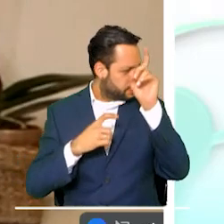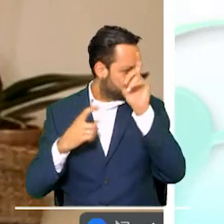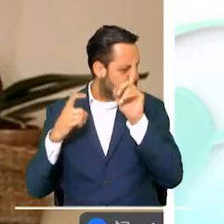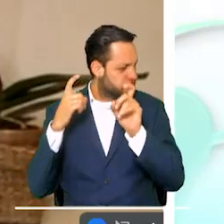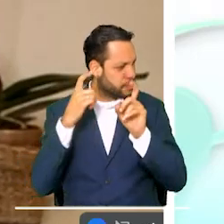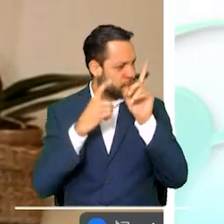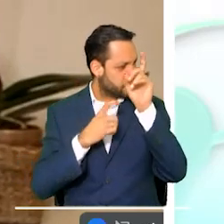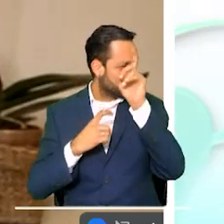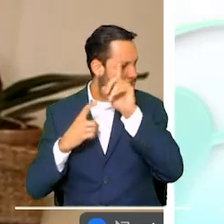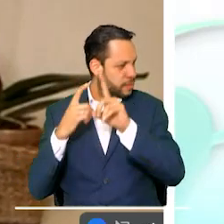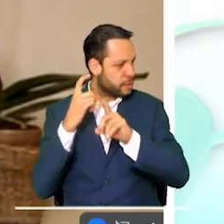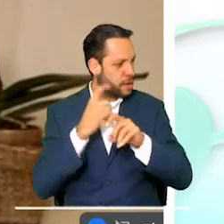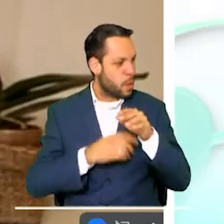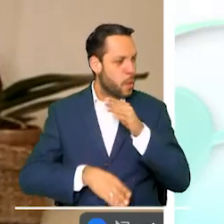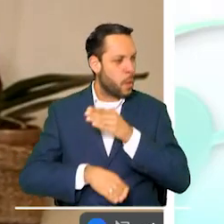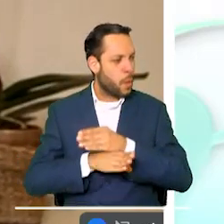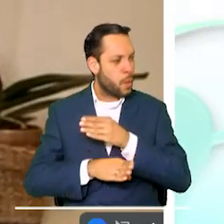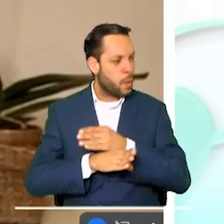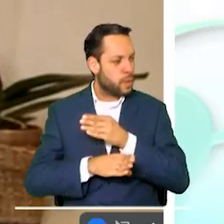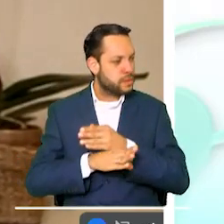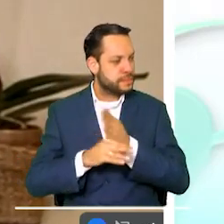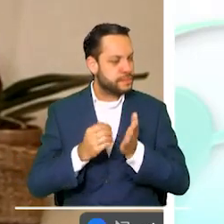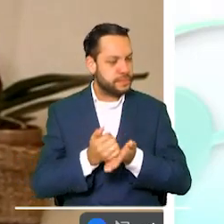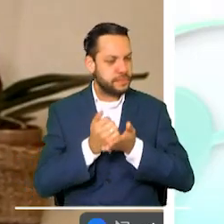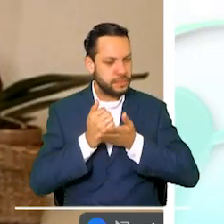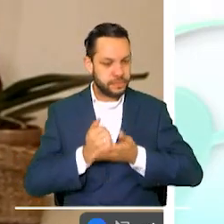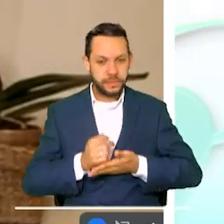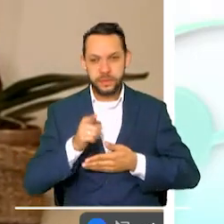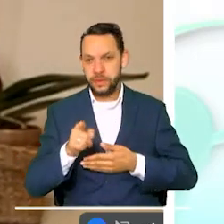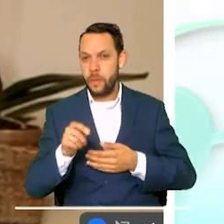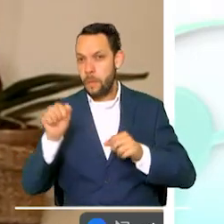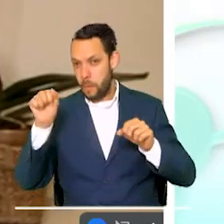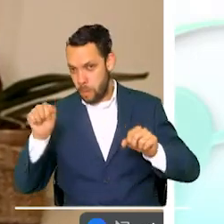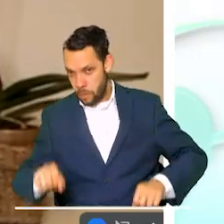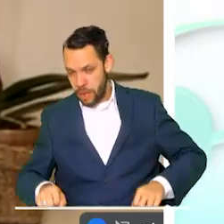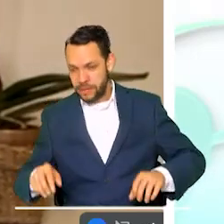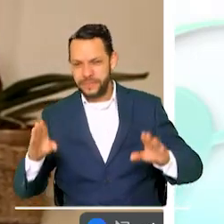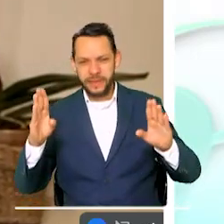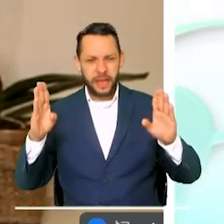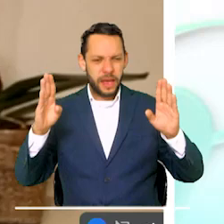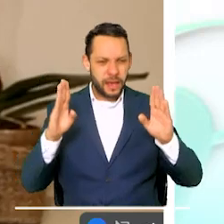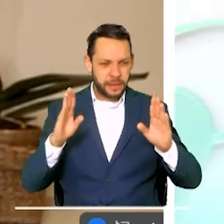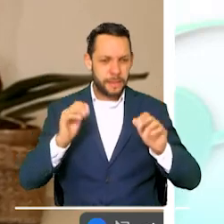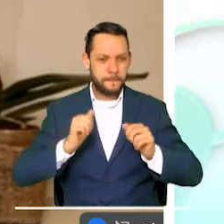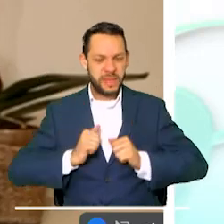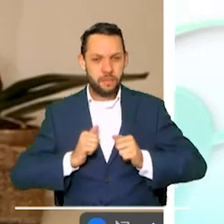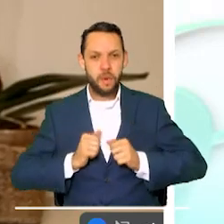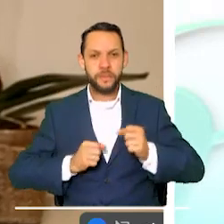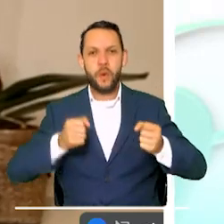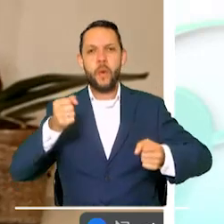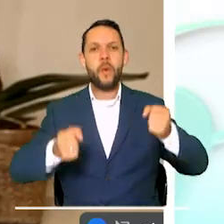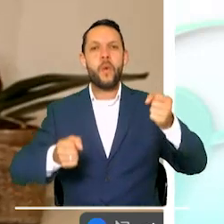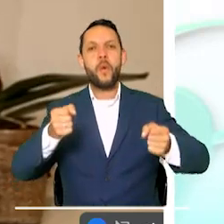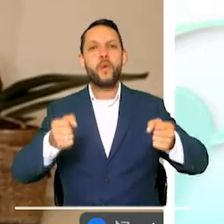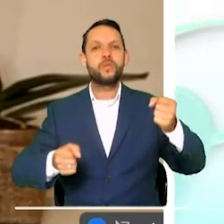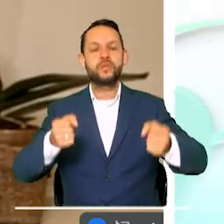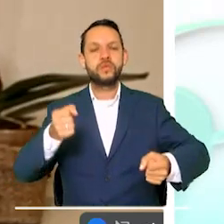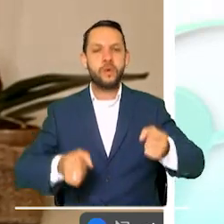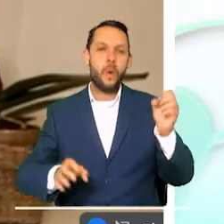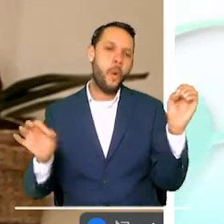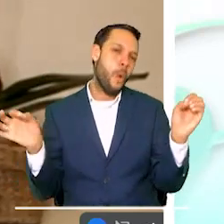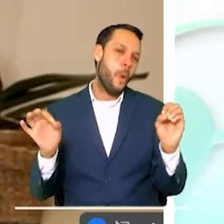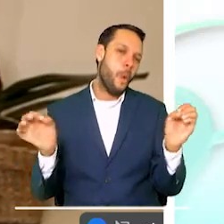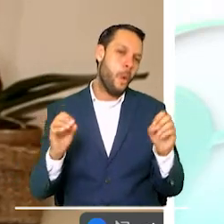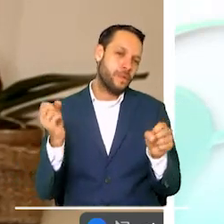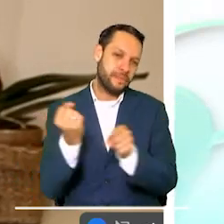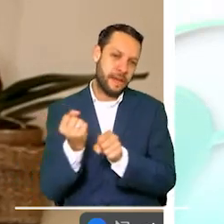solemos alcanzar los seres humanos. Tú puedes estar en atención plena conduciendo tu vehículo, trabajando, enviando